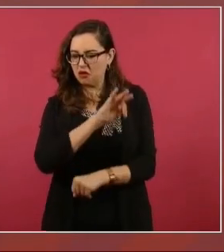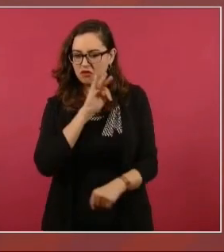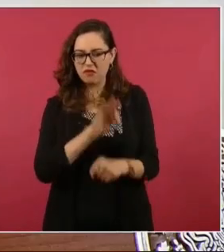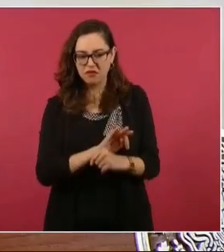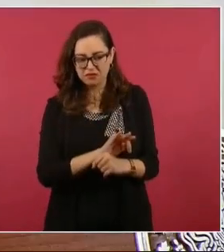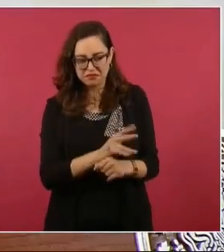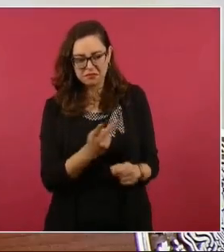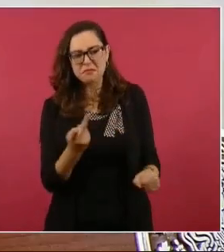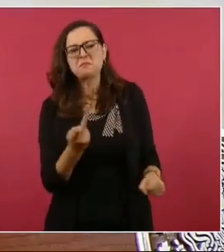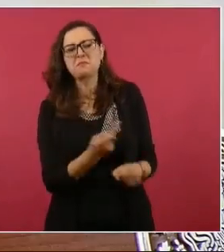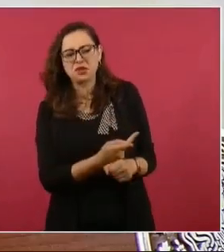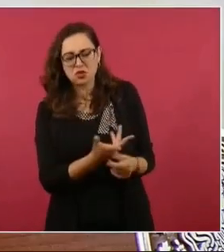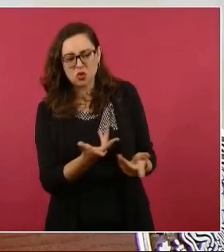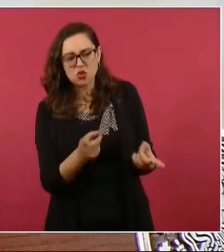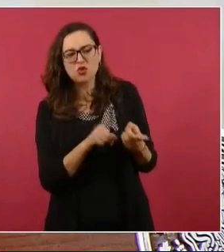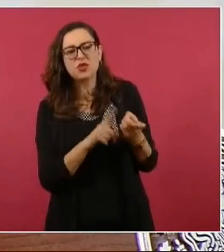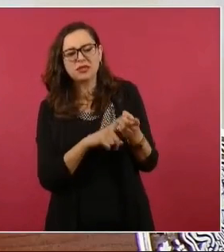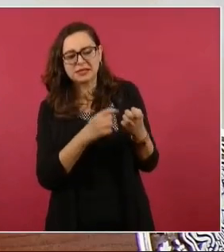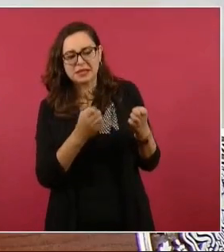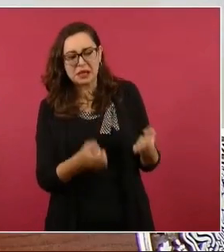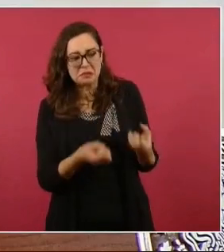¿Dónde quedó?